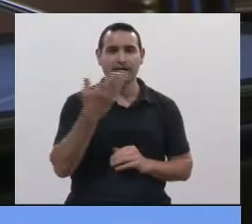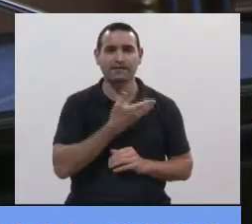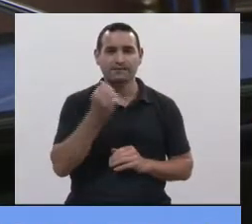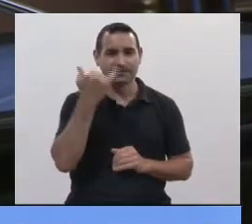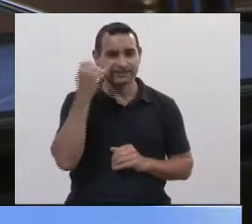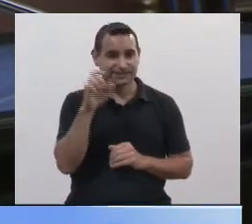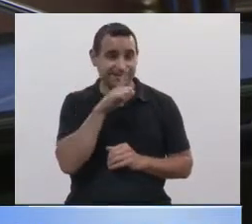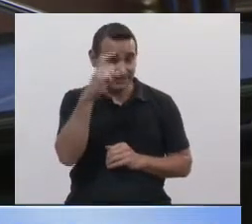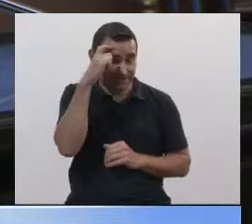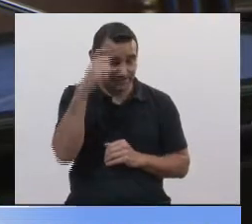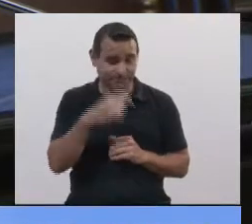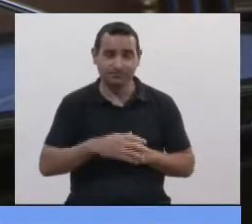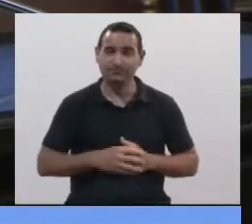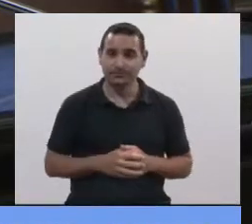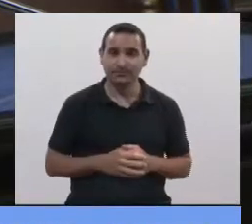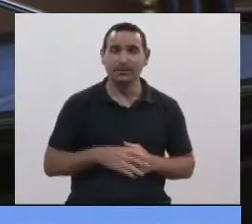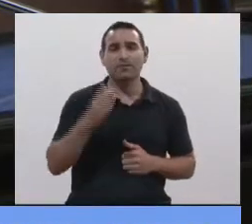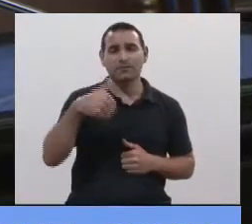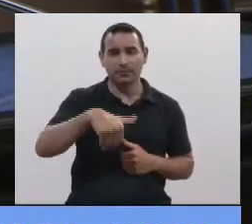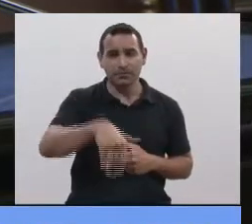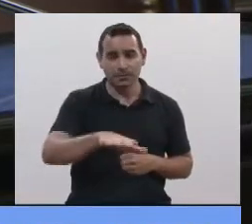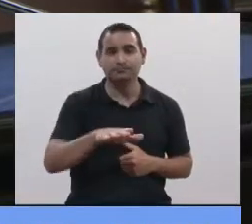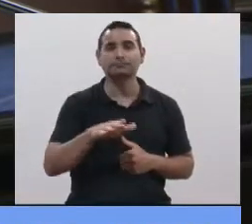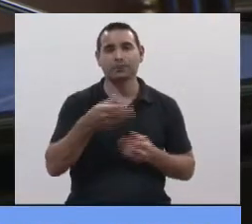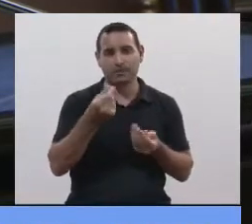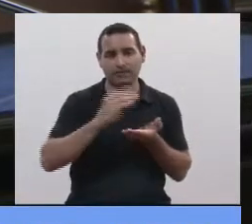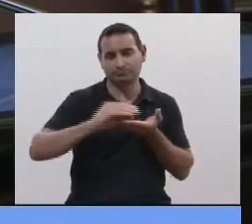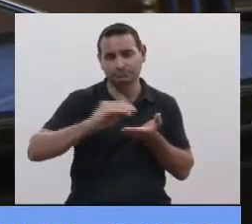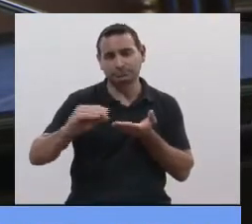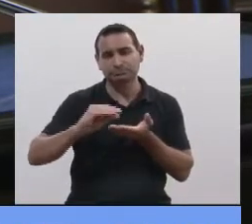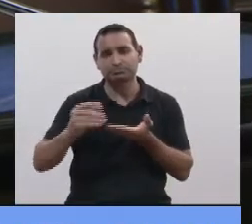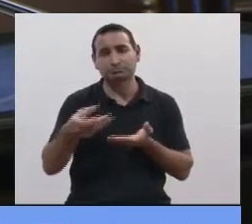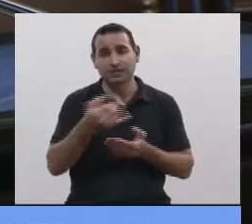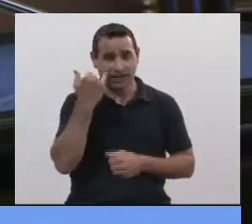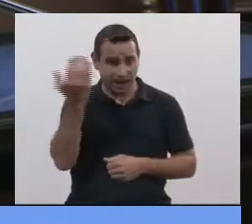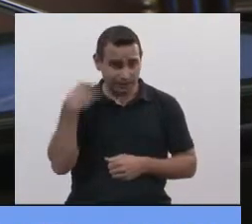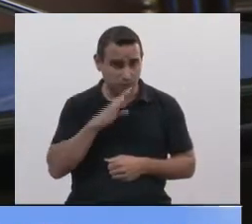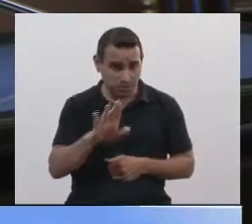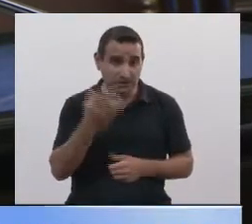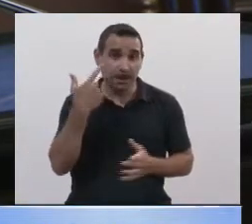seguramente va a lograr que en las transferencias de partida le cumplan lo que nos prometieron.